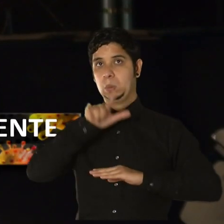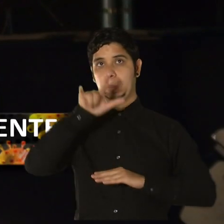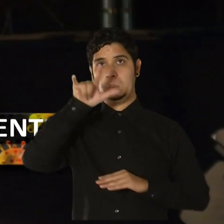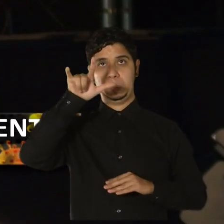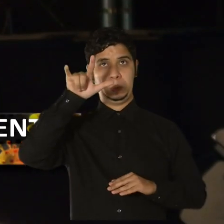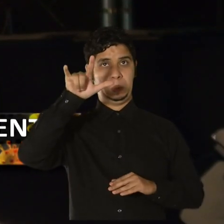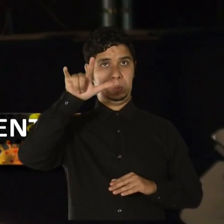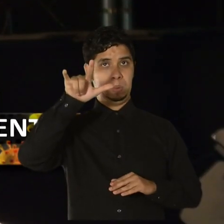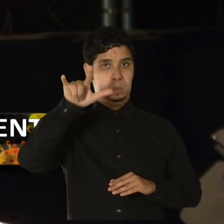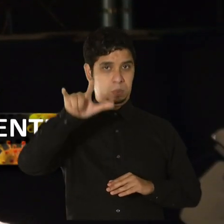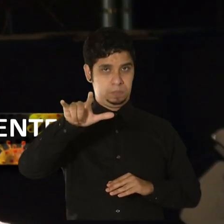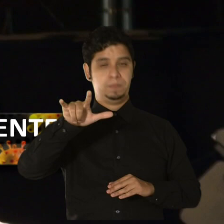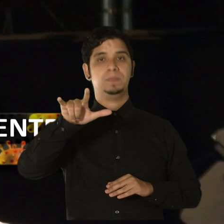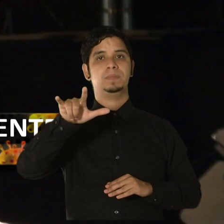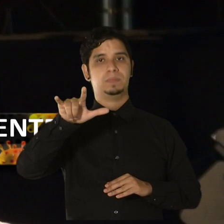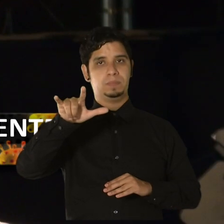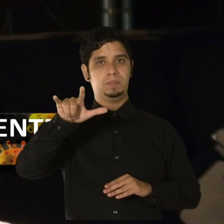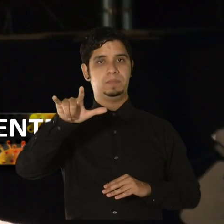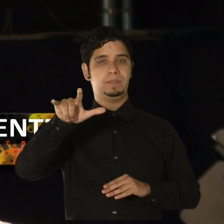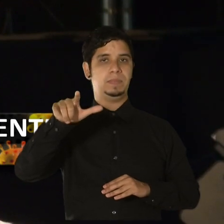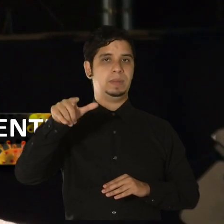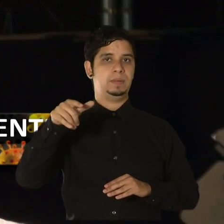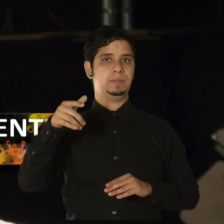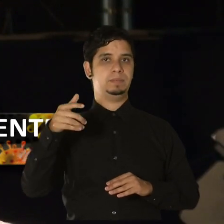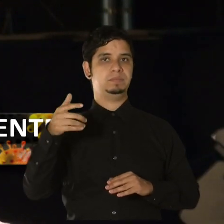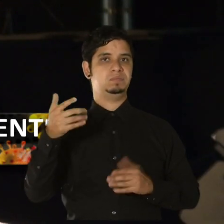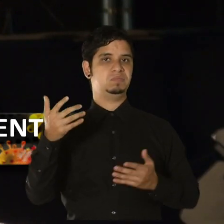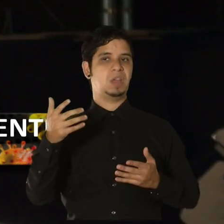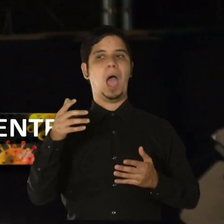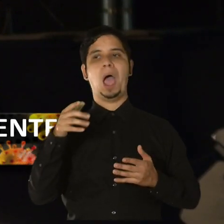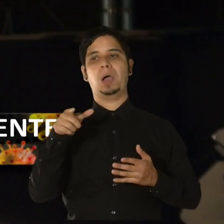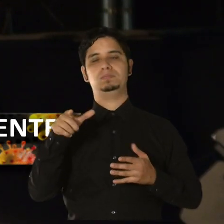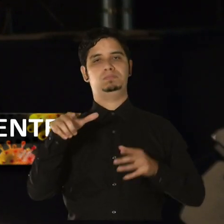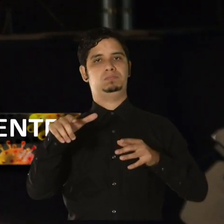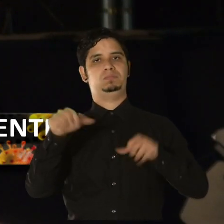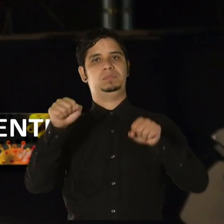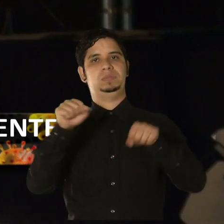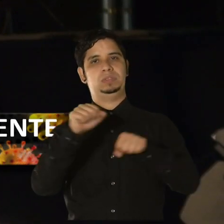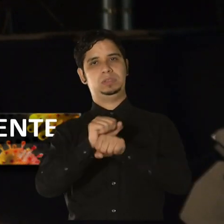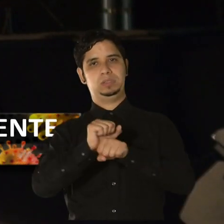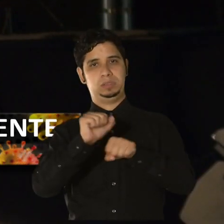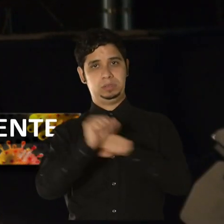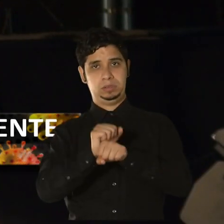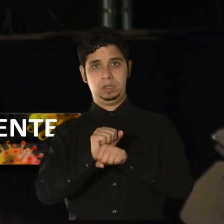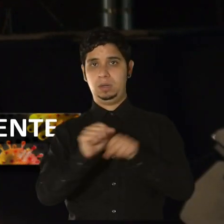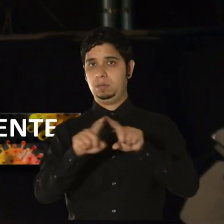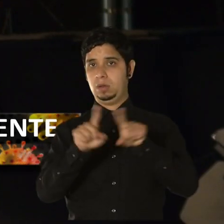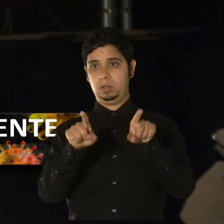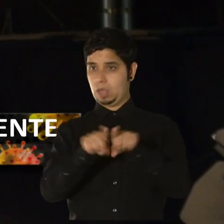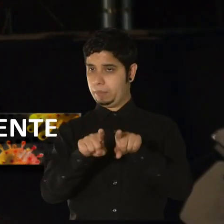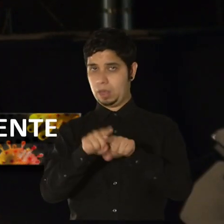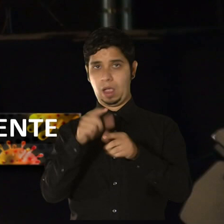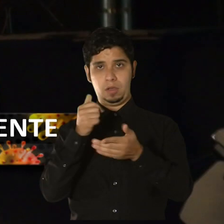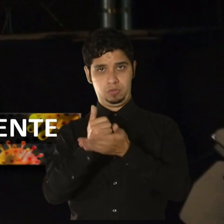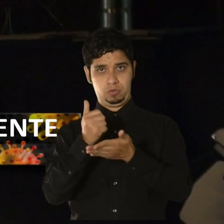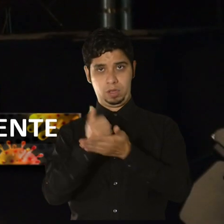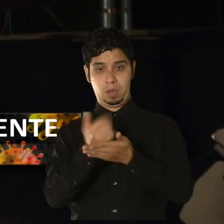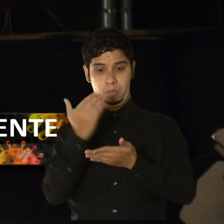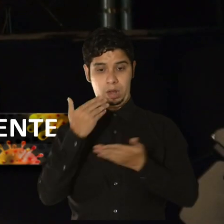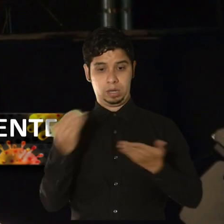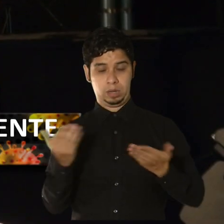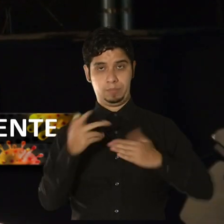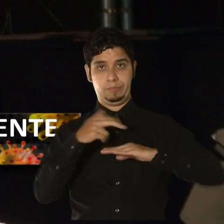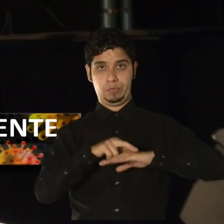decisión de ir detrás de eso para también ayudar obviamente ante la crisis, ya que aquí en Puerto Rico